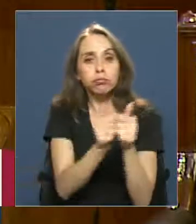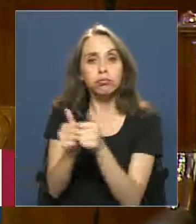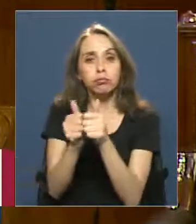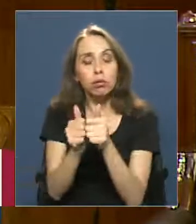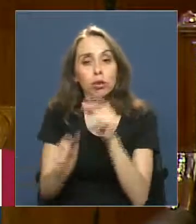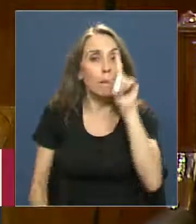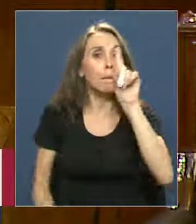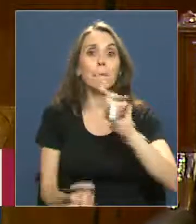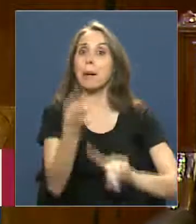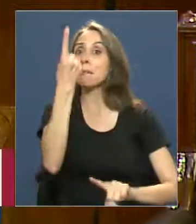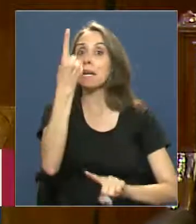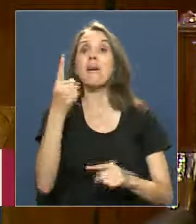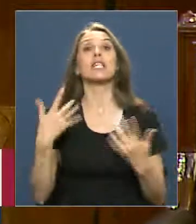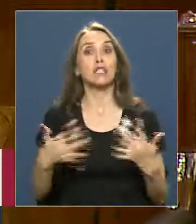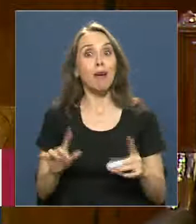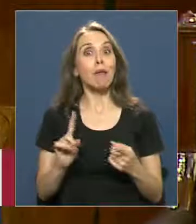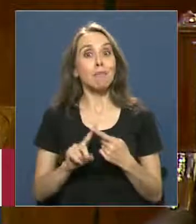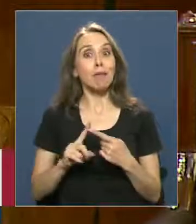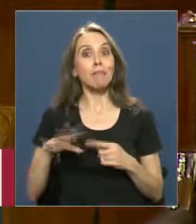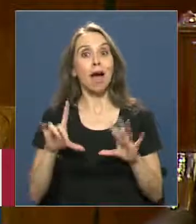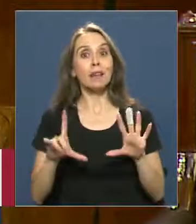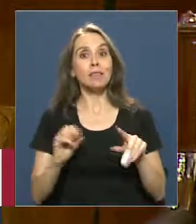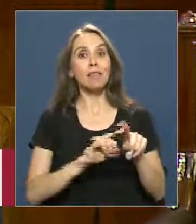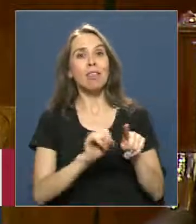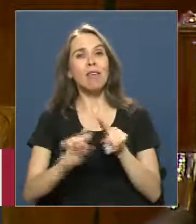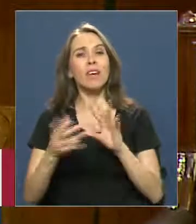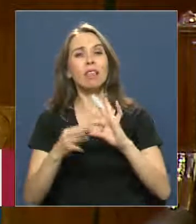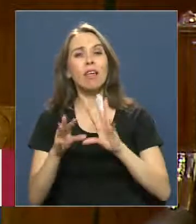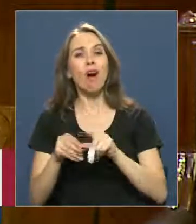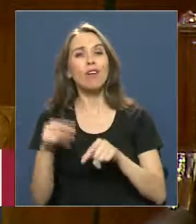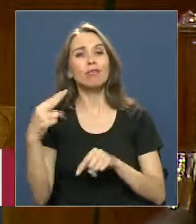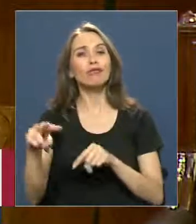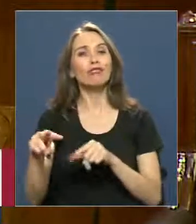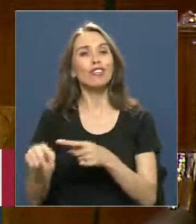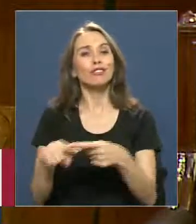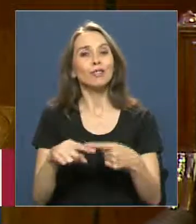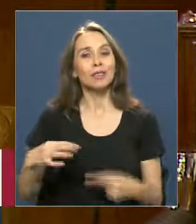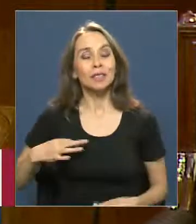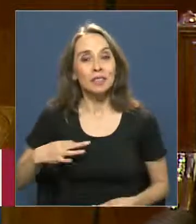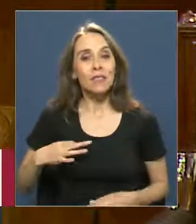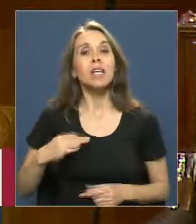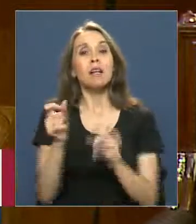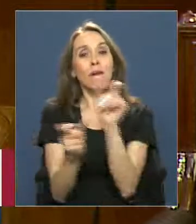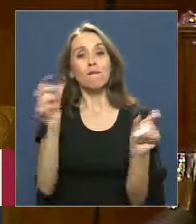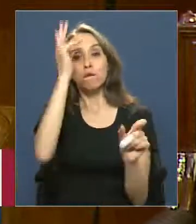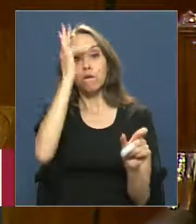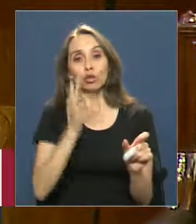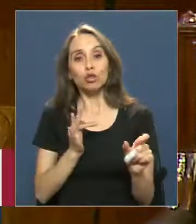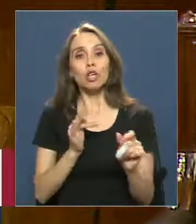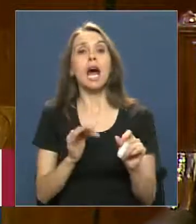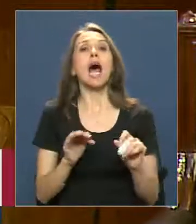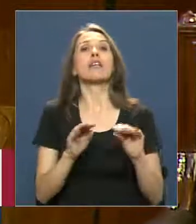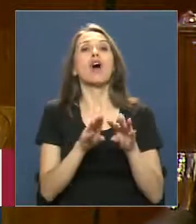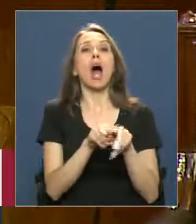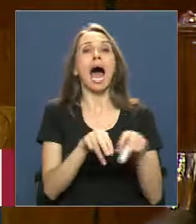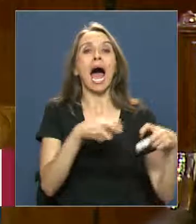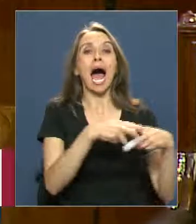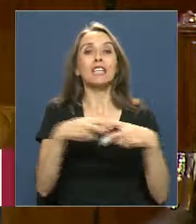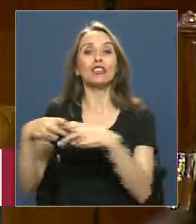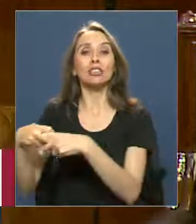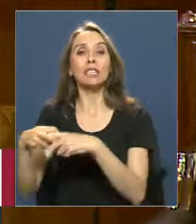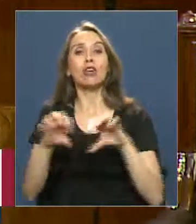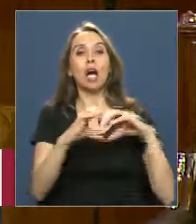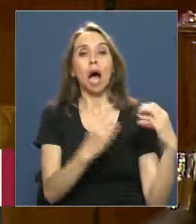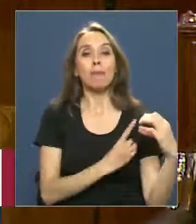labor inédita, ya que participaron más de 70 organizaciones de la sociedad civil y funcionarios de las asociaciones de ambas